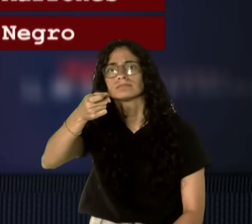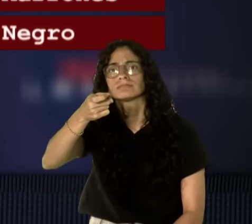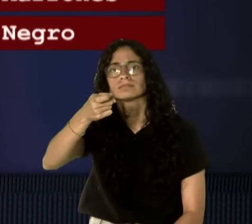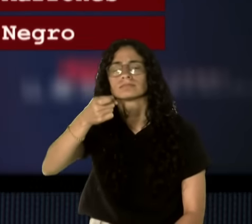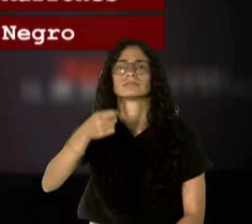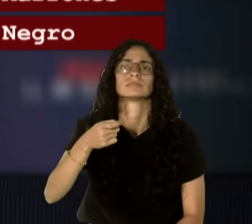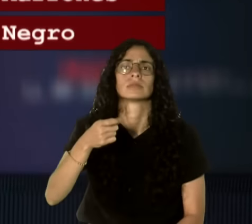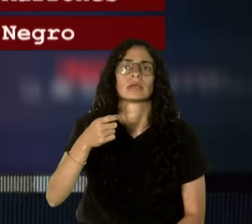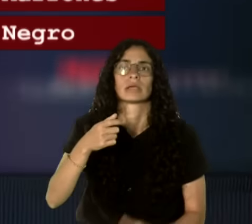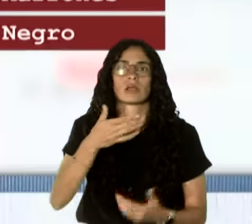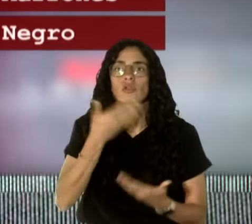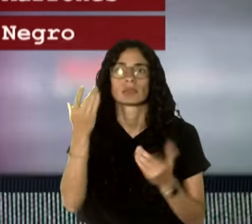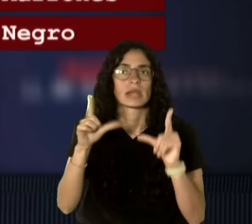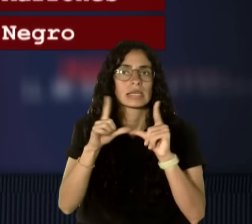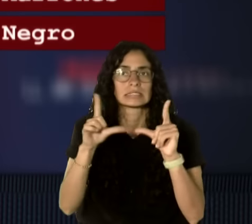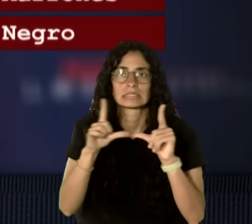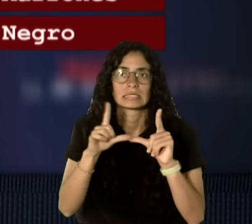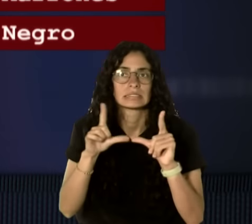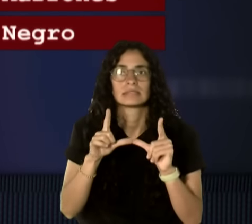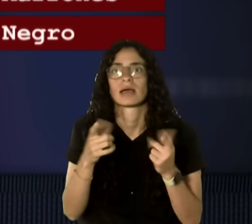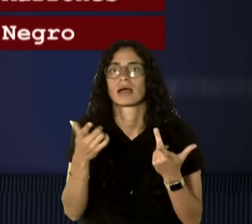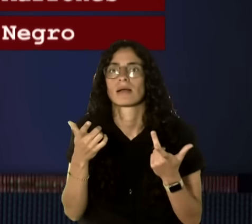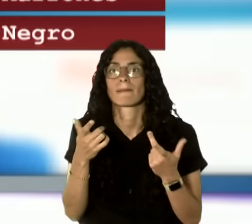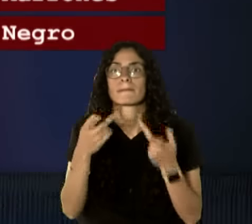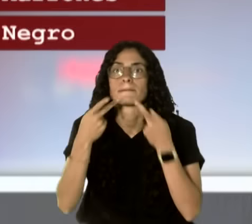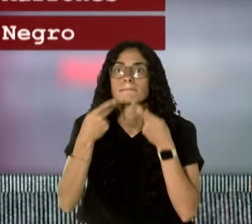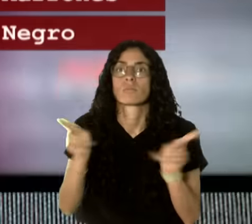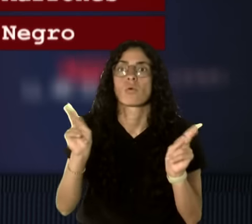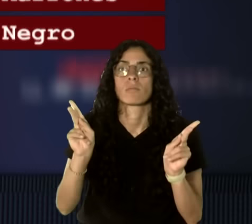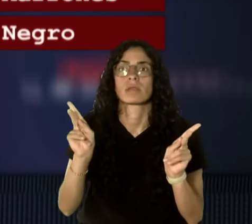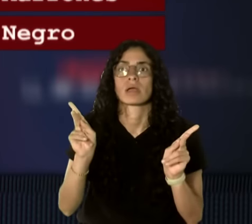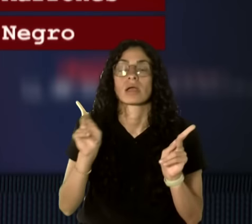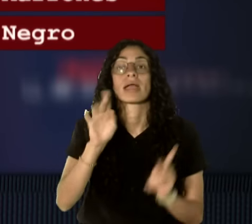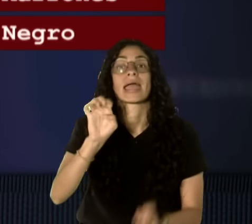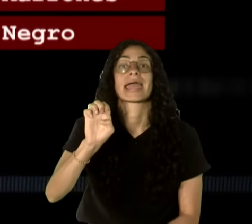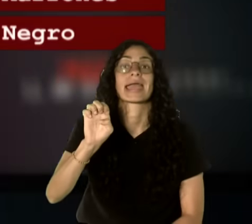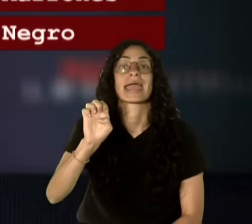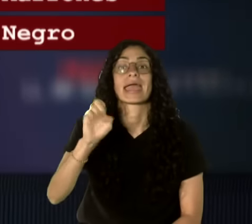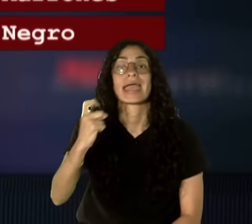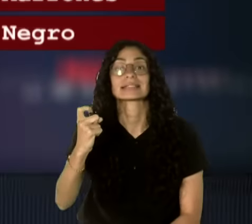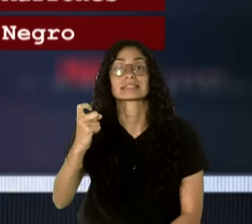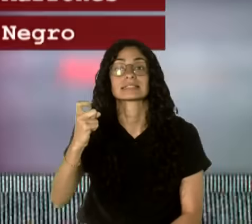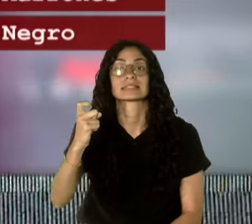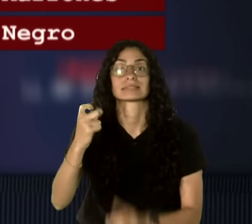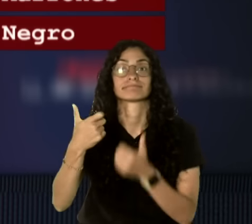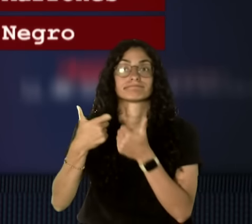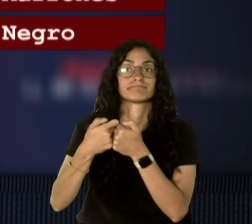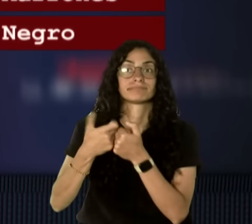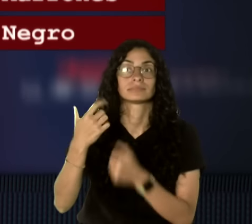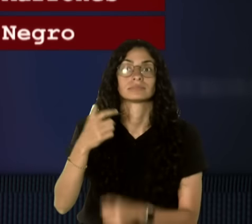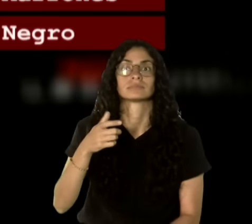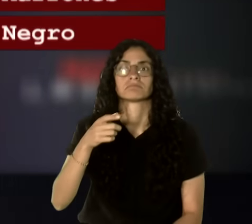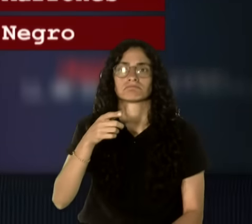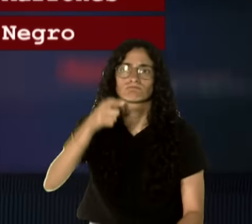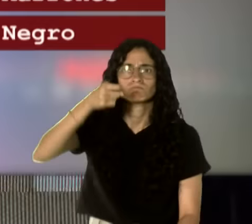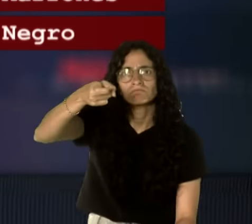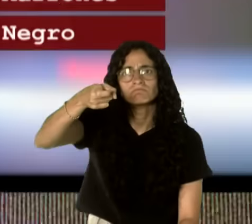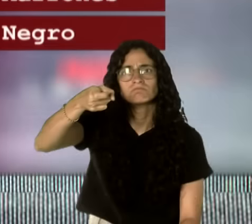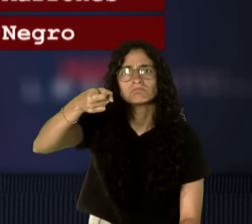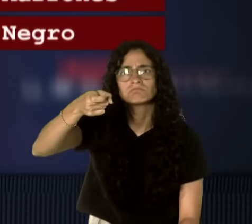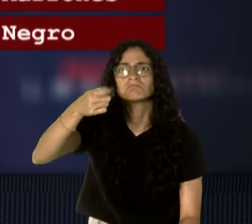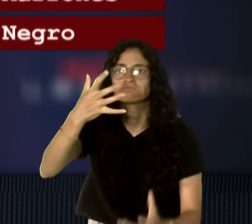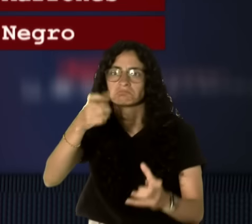la cual no tenía licencia en un lugar público a su expareja la amenazó de muerte y